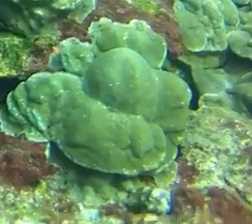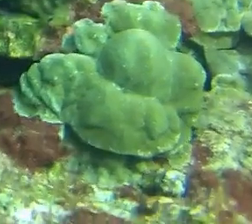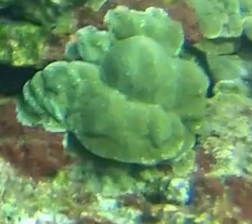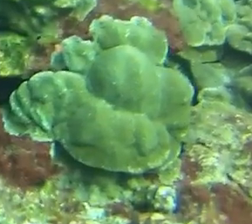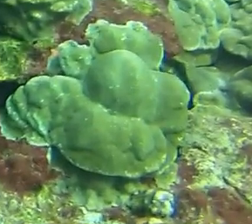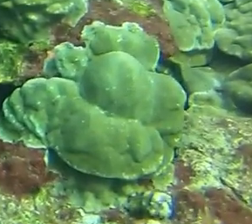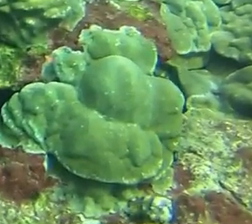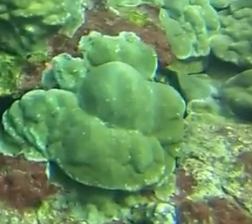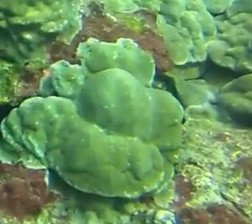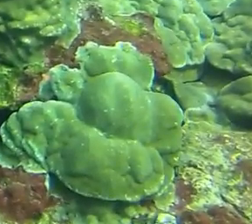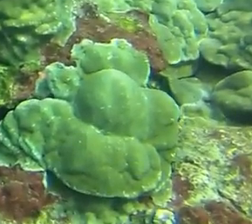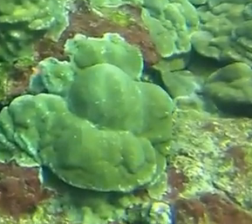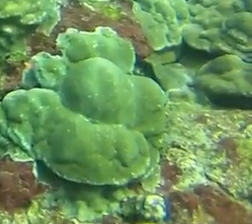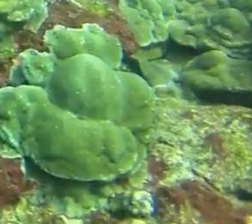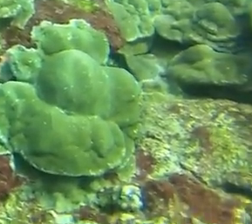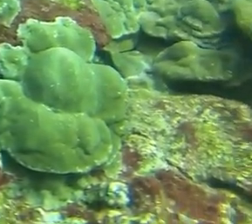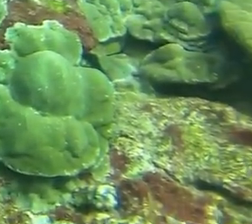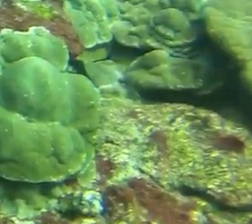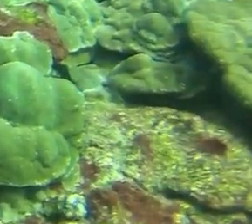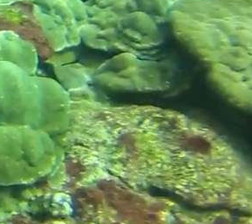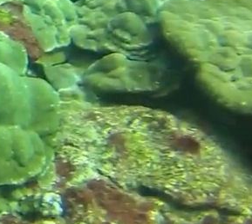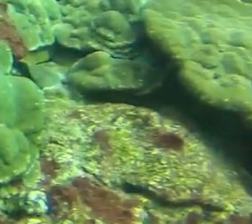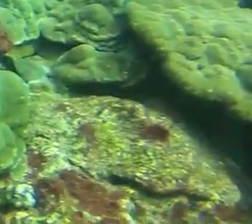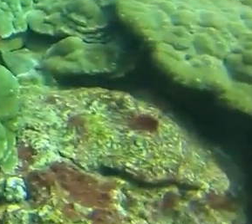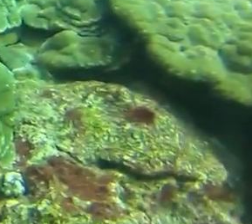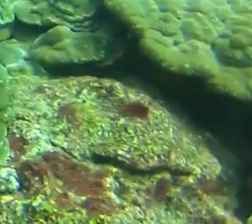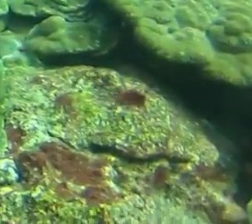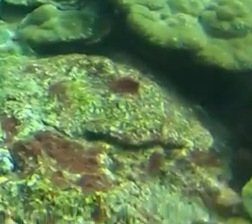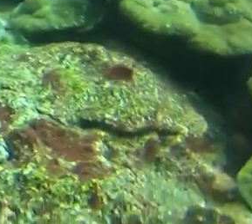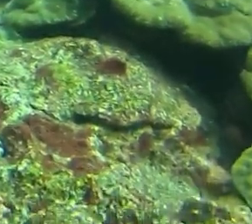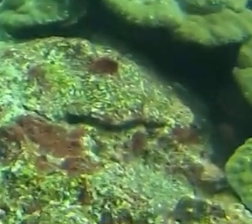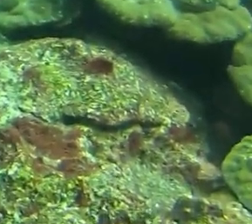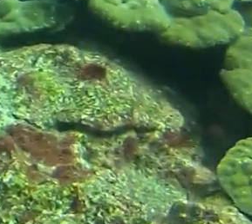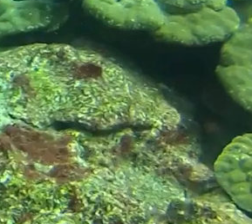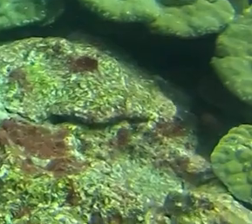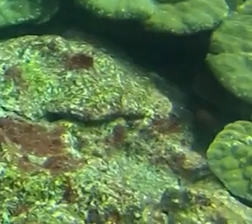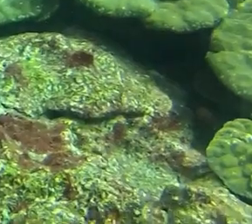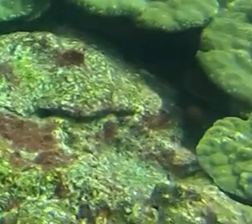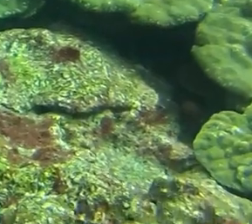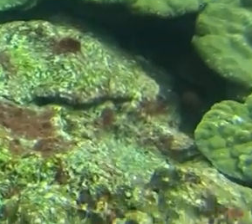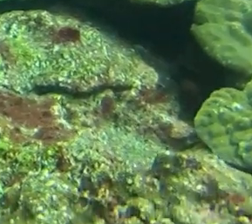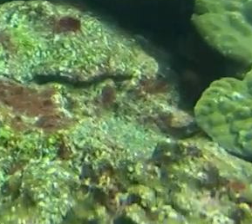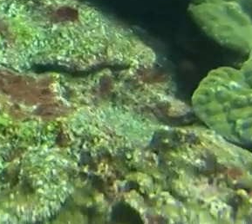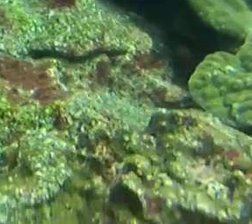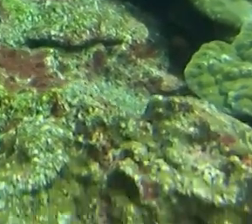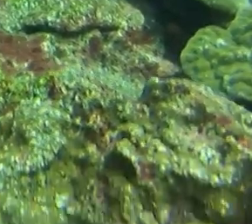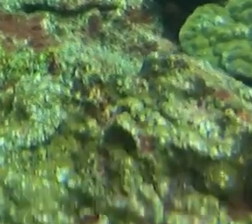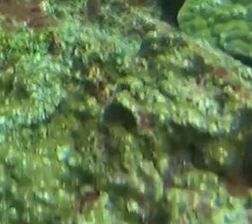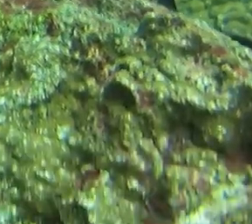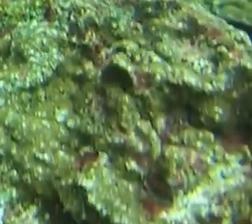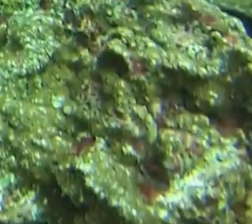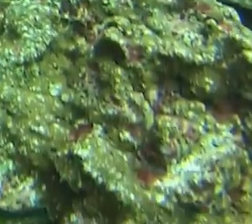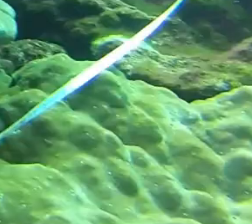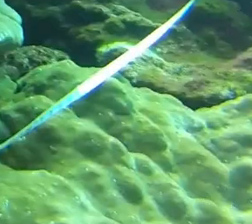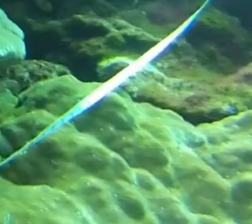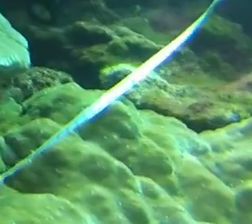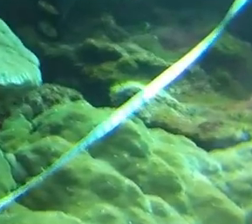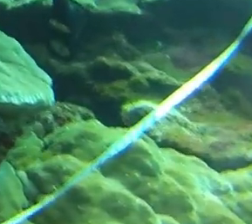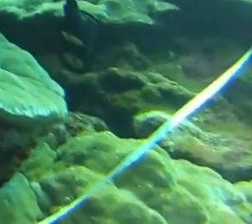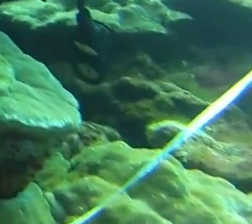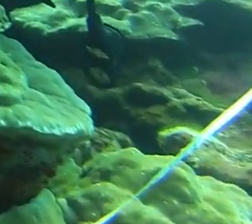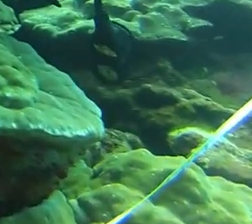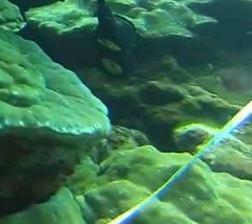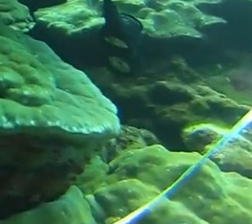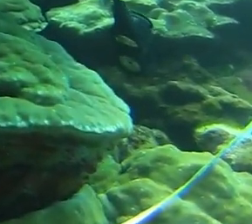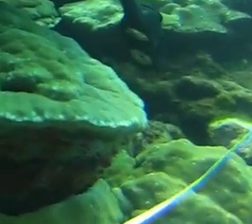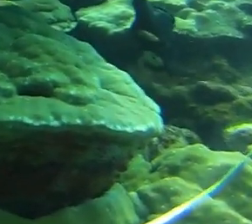desarrolló en las instalaciones de la Universidad Nacional y contó con representantes de todas las universidades estatales. Un segundo